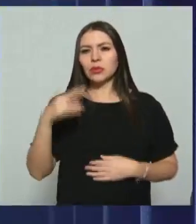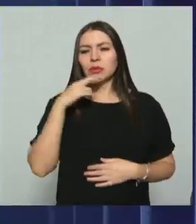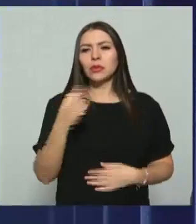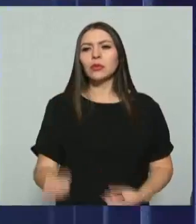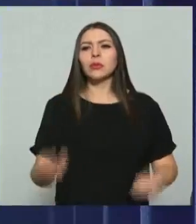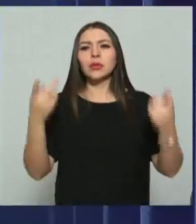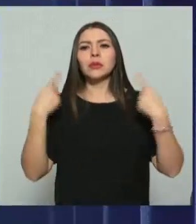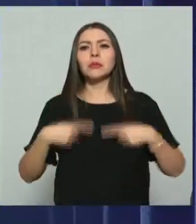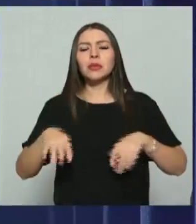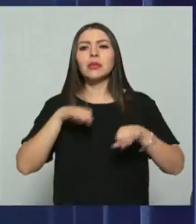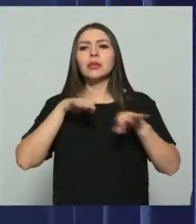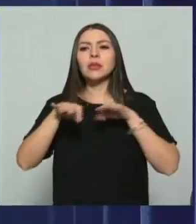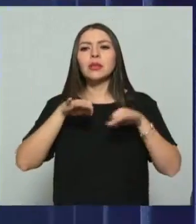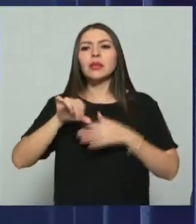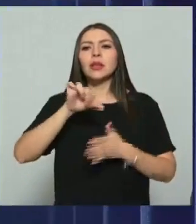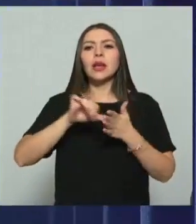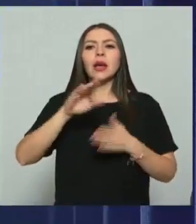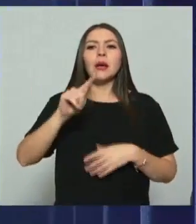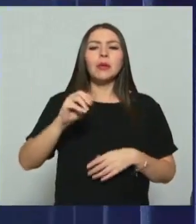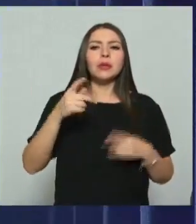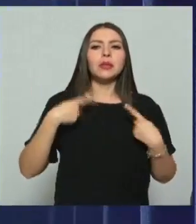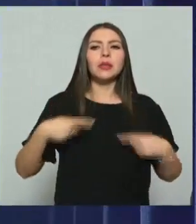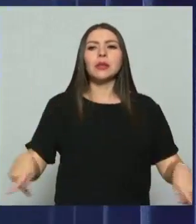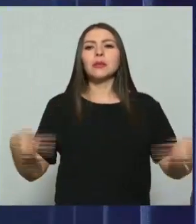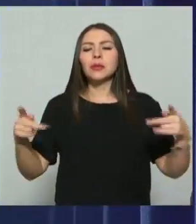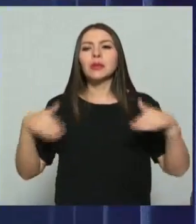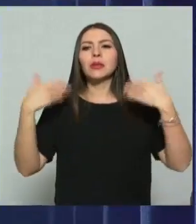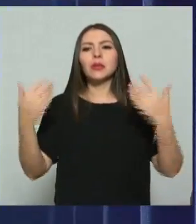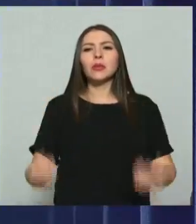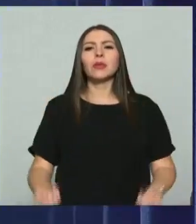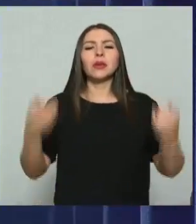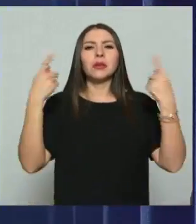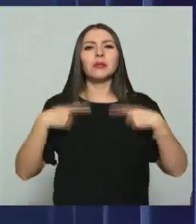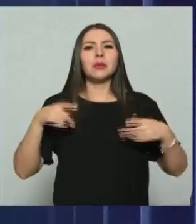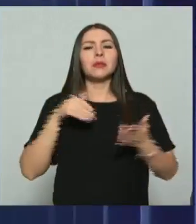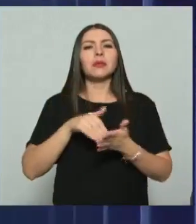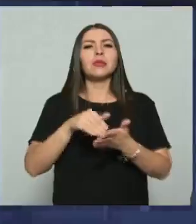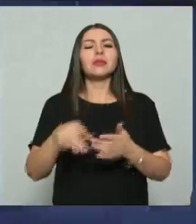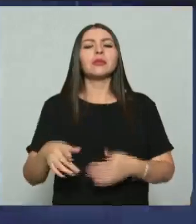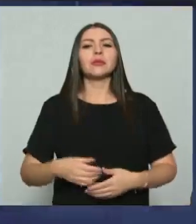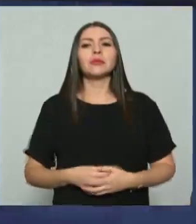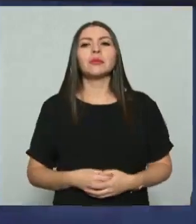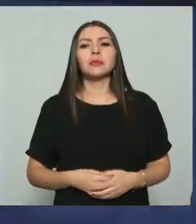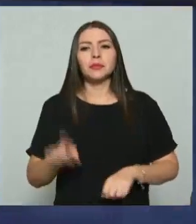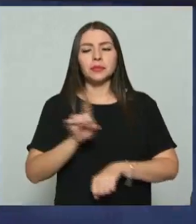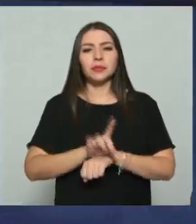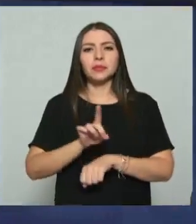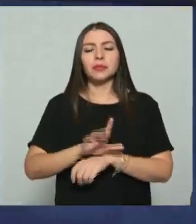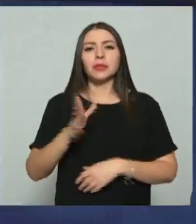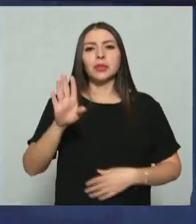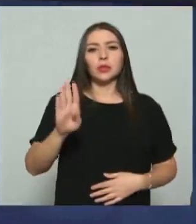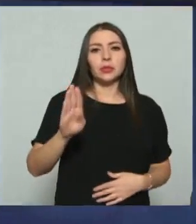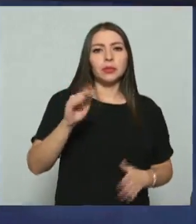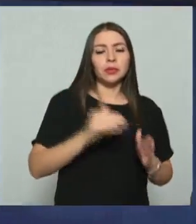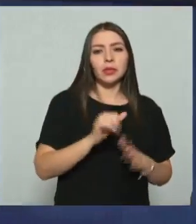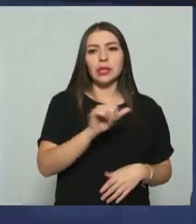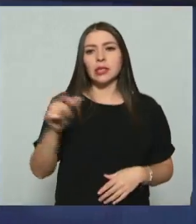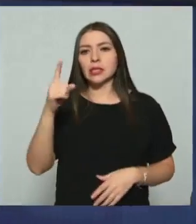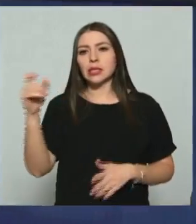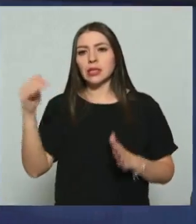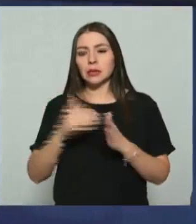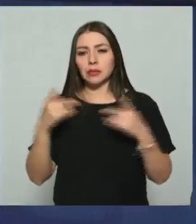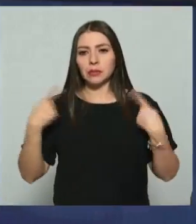abastos? Entre las personas que venden, que llegan, los traileros, ¿cuántas miles de personas llegan diariamente? Trabajamos entre 90,000 a 100,000 gentes